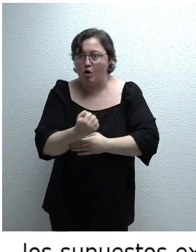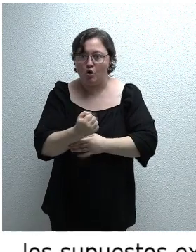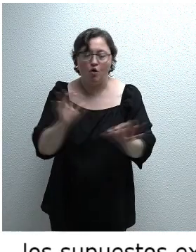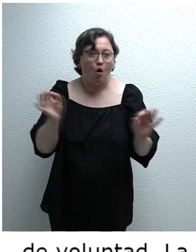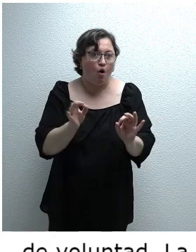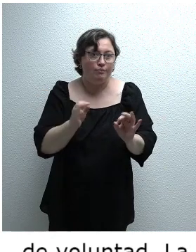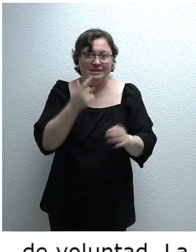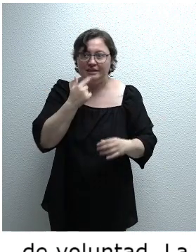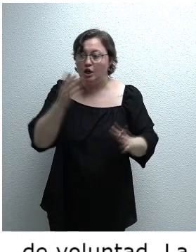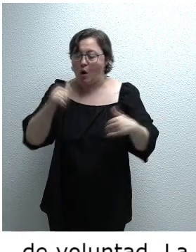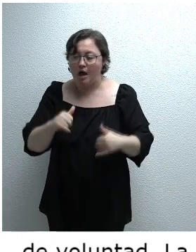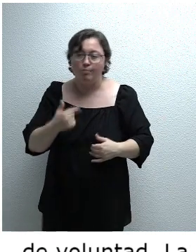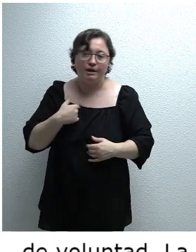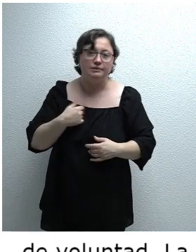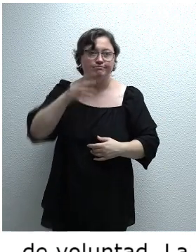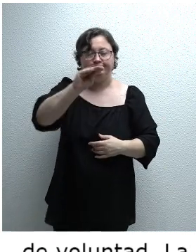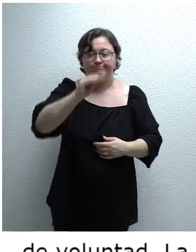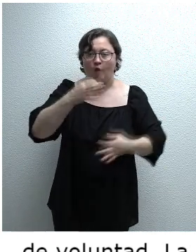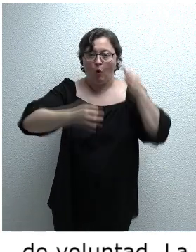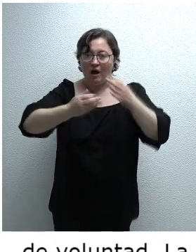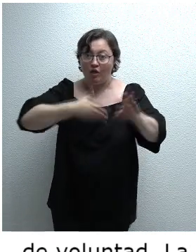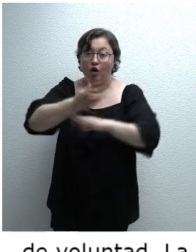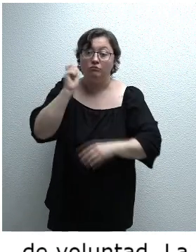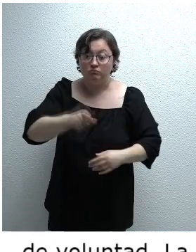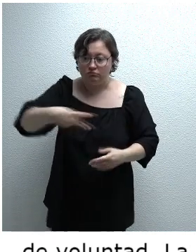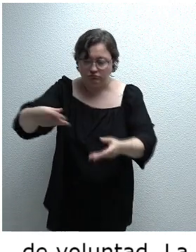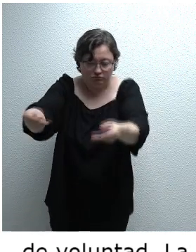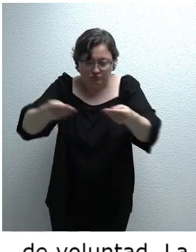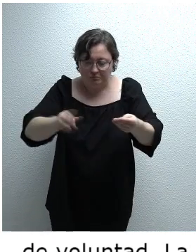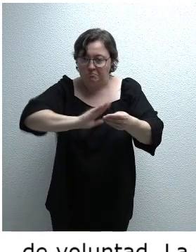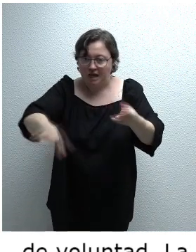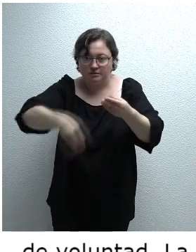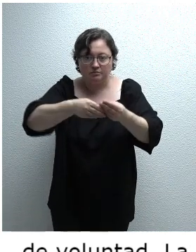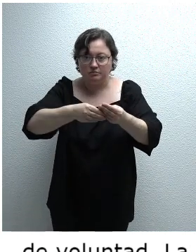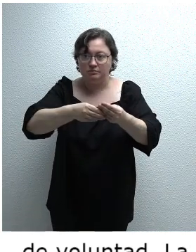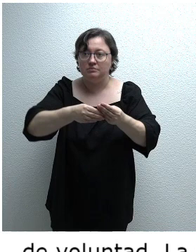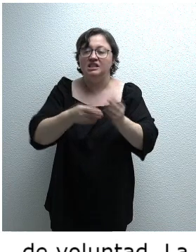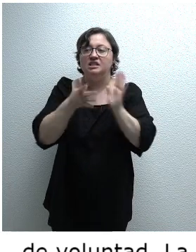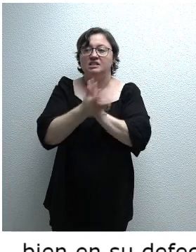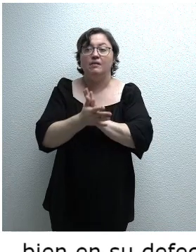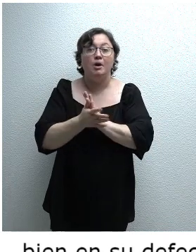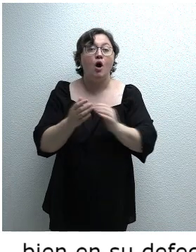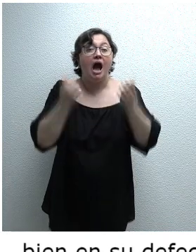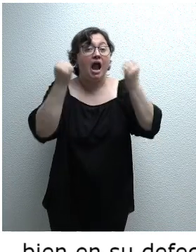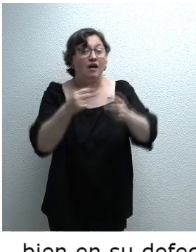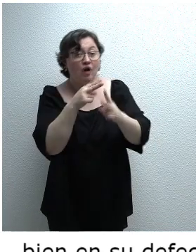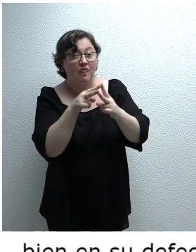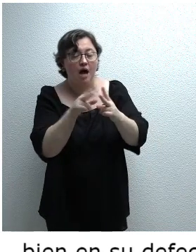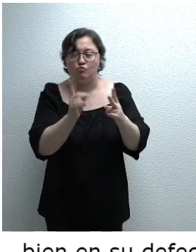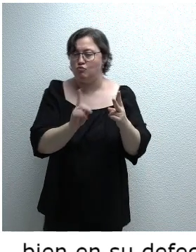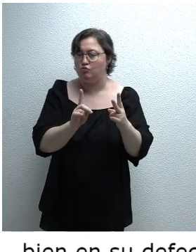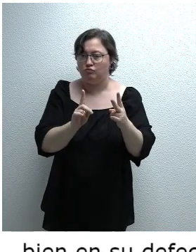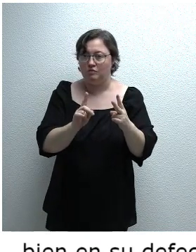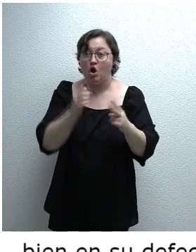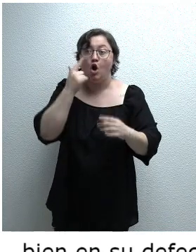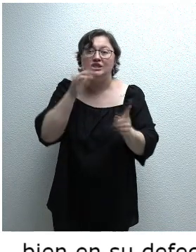defecto y cuando haya sido necesario acudir a una resolución judicial, pero no necesariamente. Nos encontramos con los